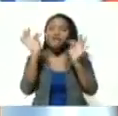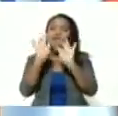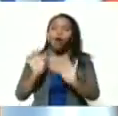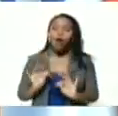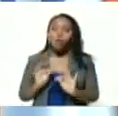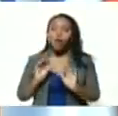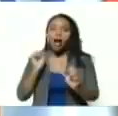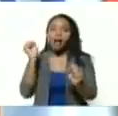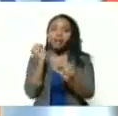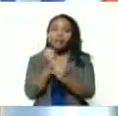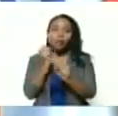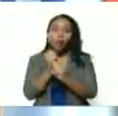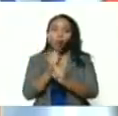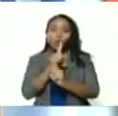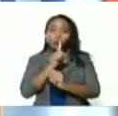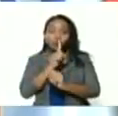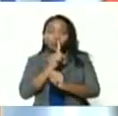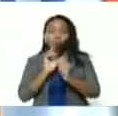operandi